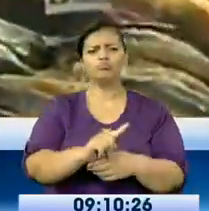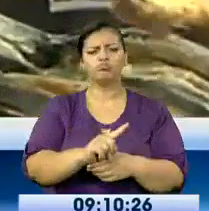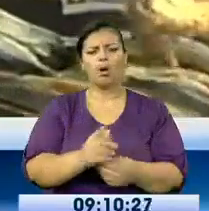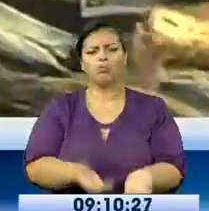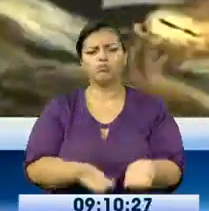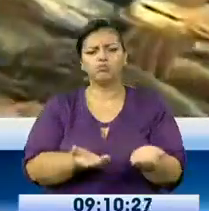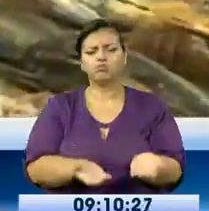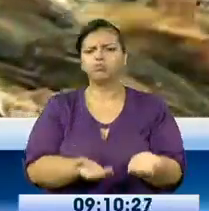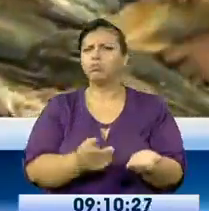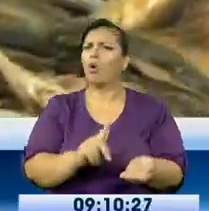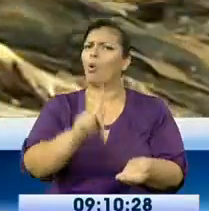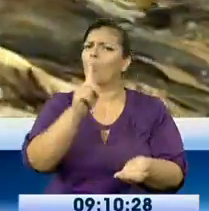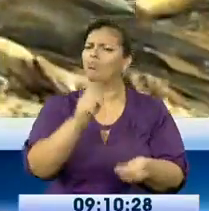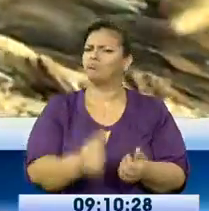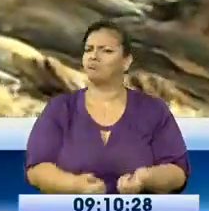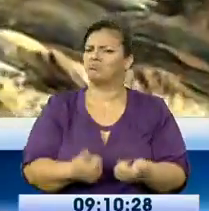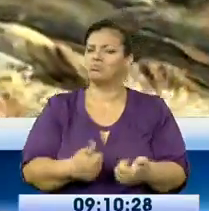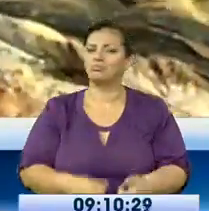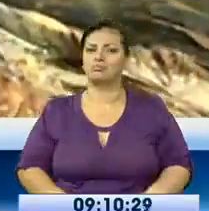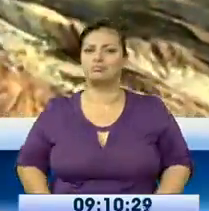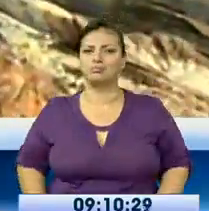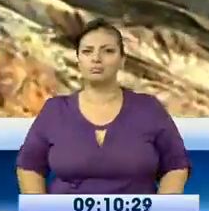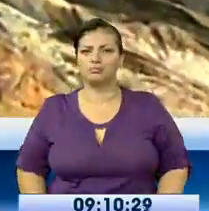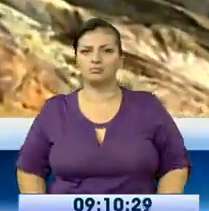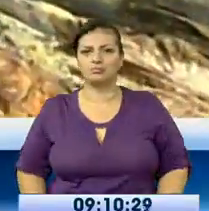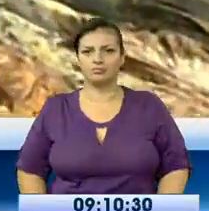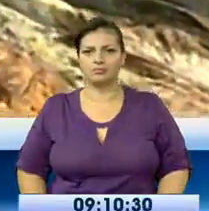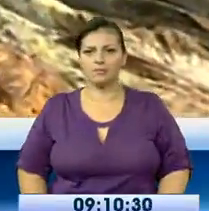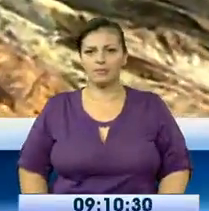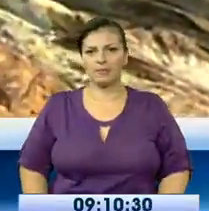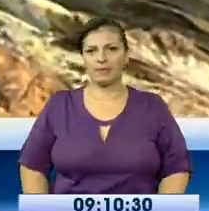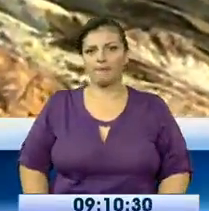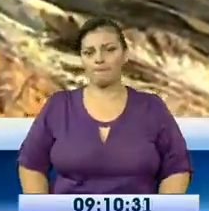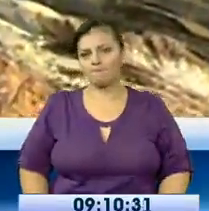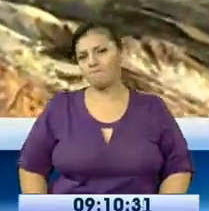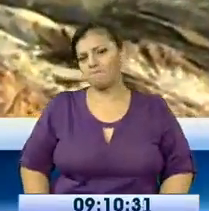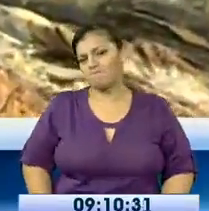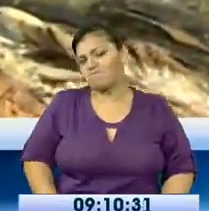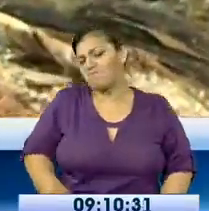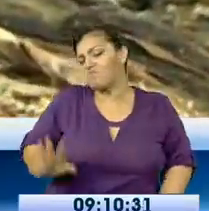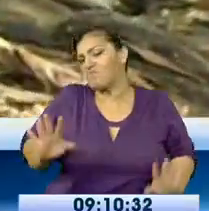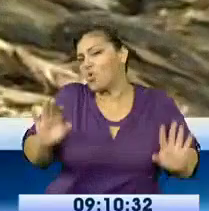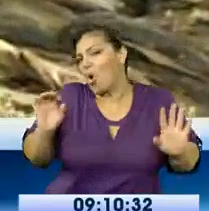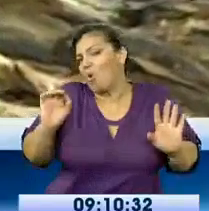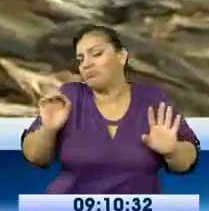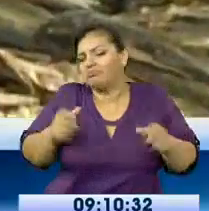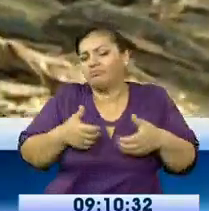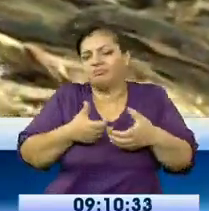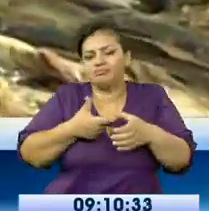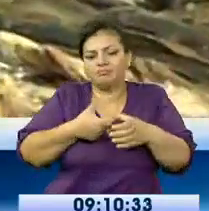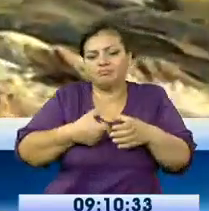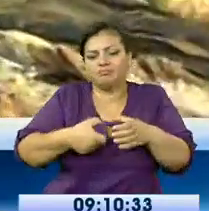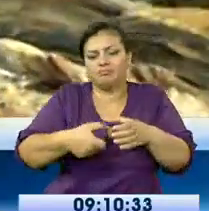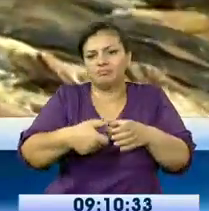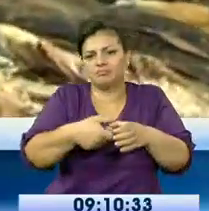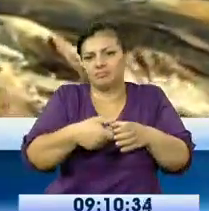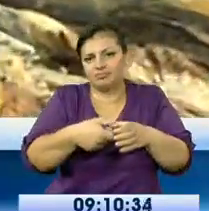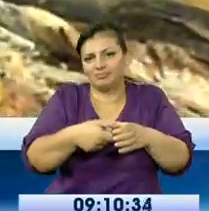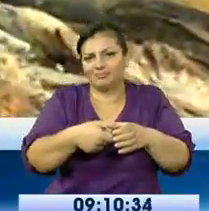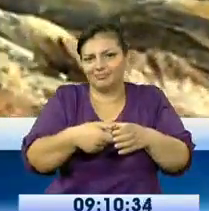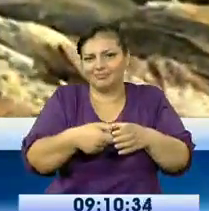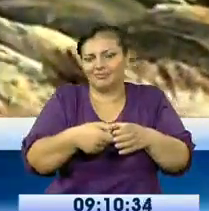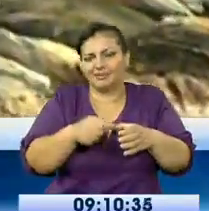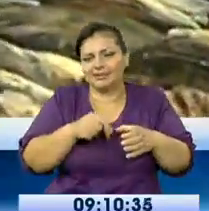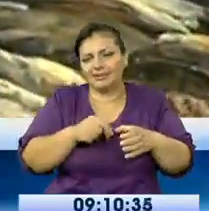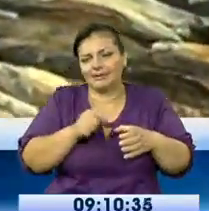claro Enrique como hacer fan de atún pues no es lo mismo No es lo mismo o sea Mira me han brindado no